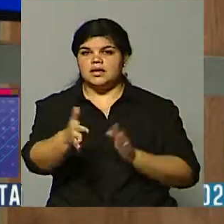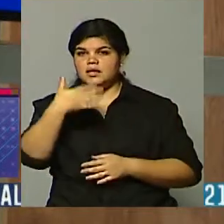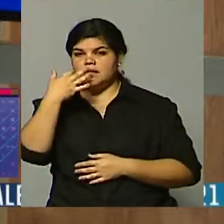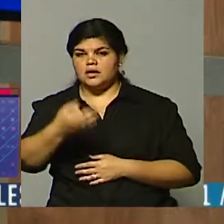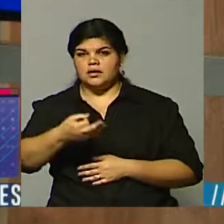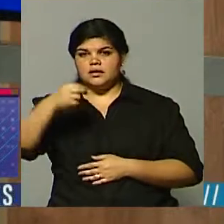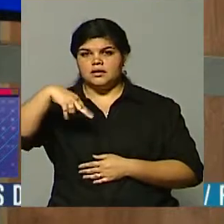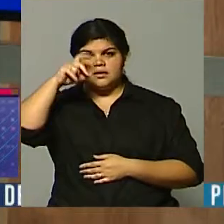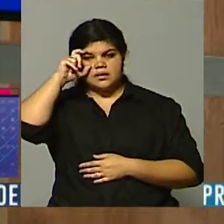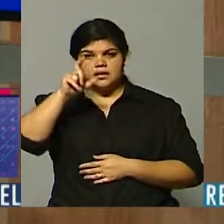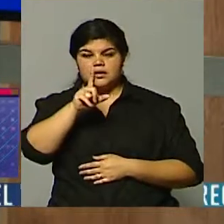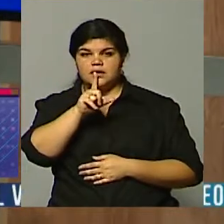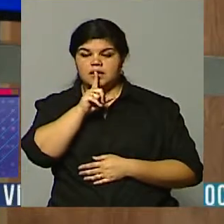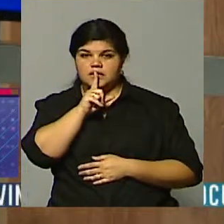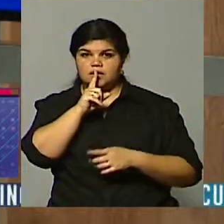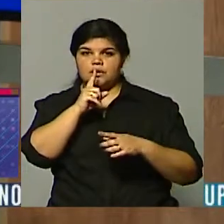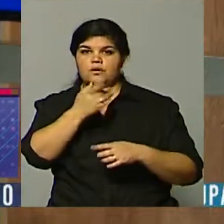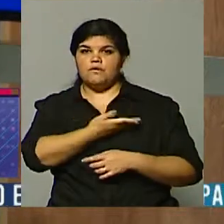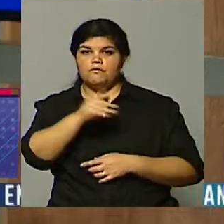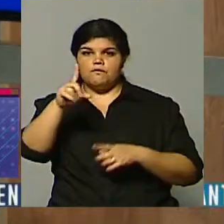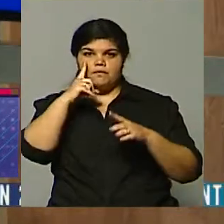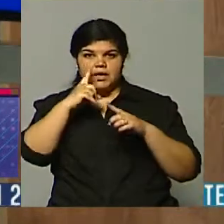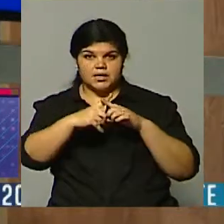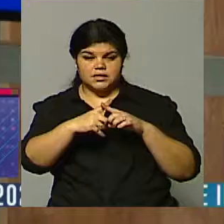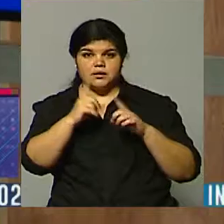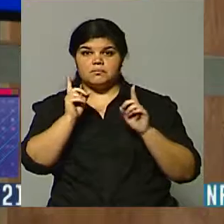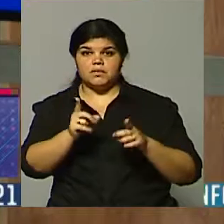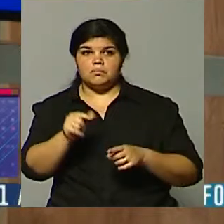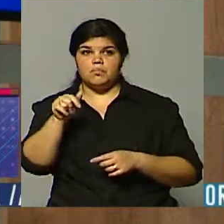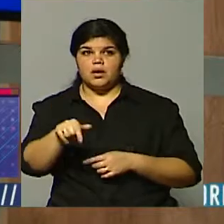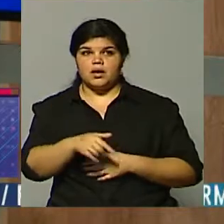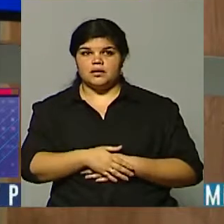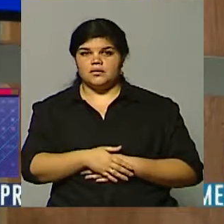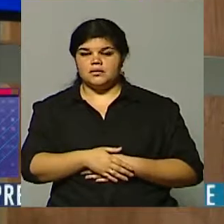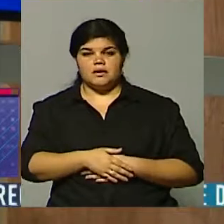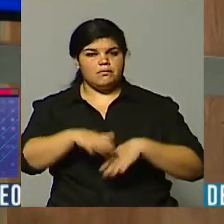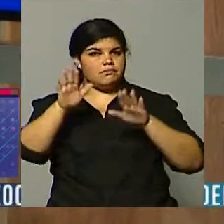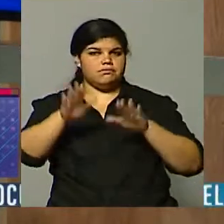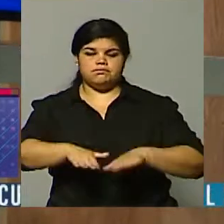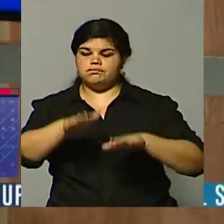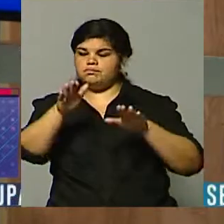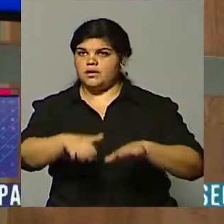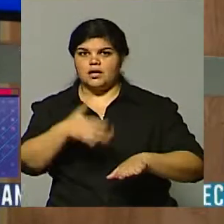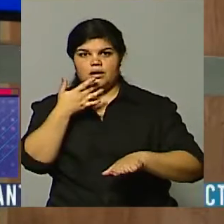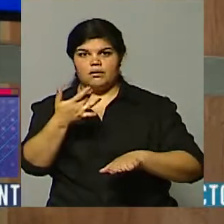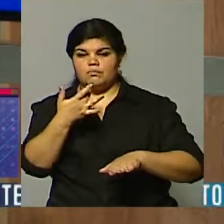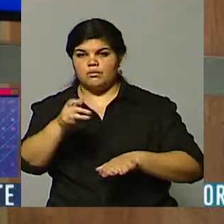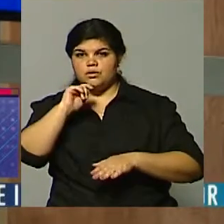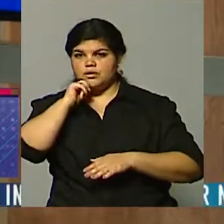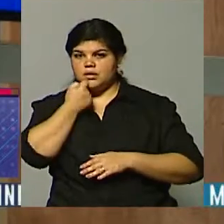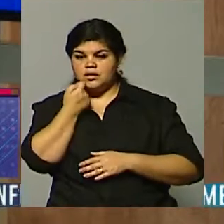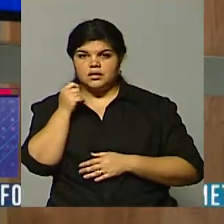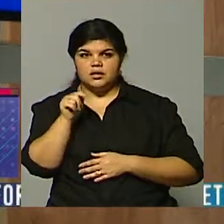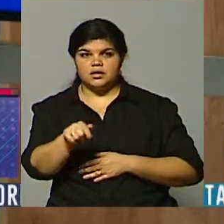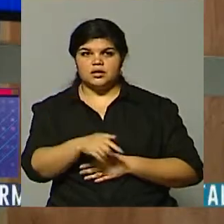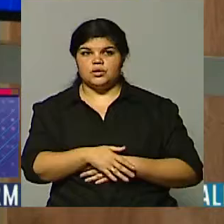House, que incluso en palabras de Stephen King, él la alaba, dice que es una maravilla de